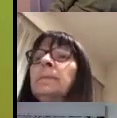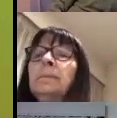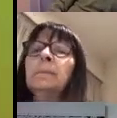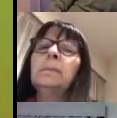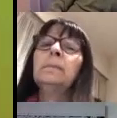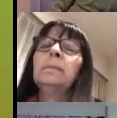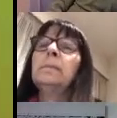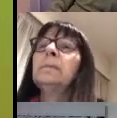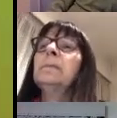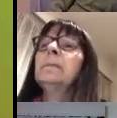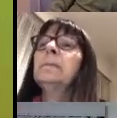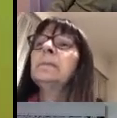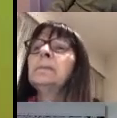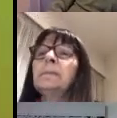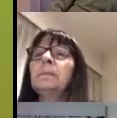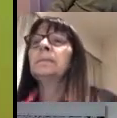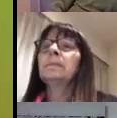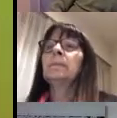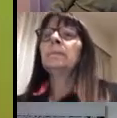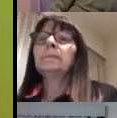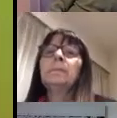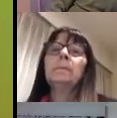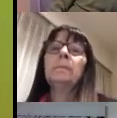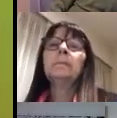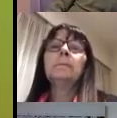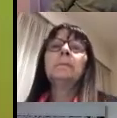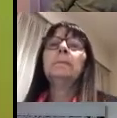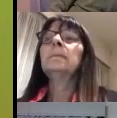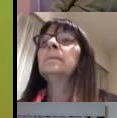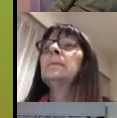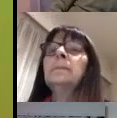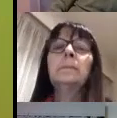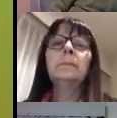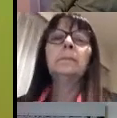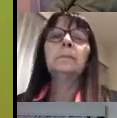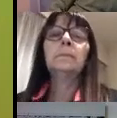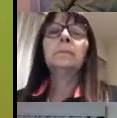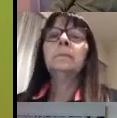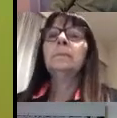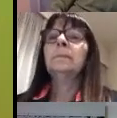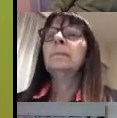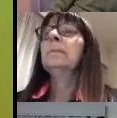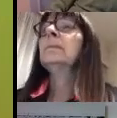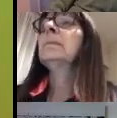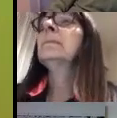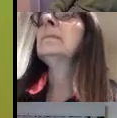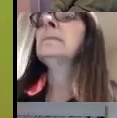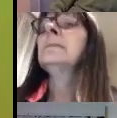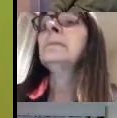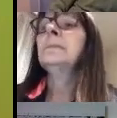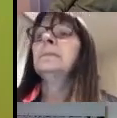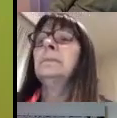Fuimos a Colombia y nos fuimos desde el 29 de enero hasta el 19 de febrero.